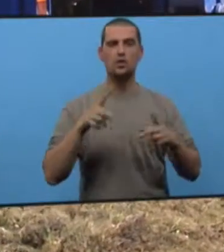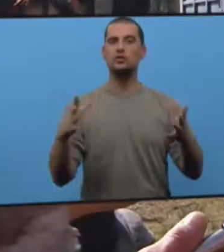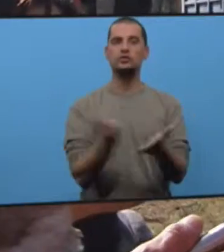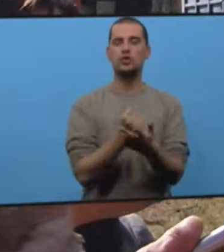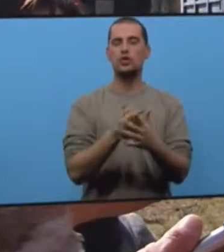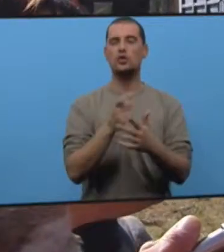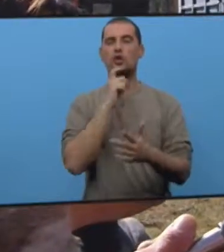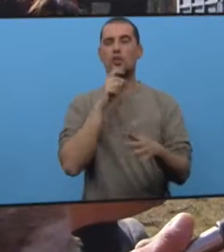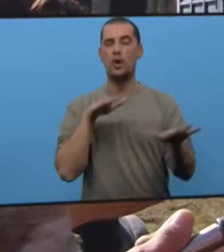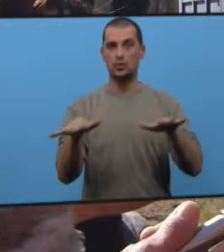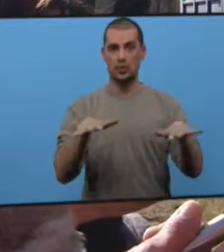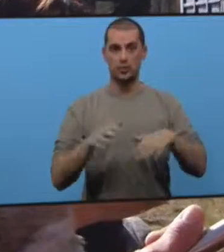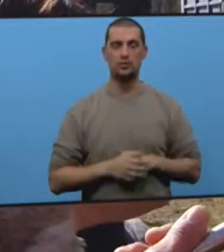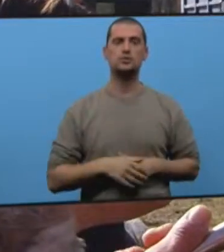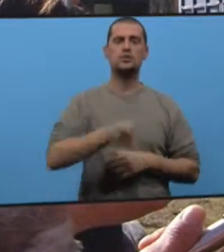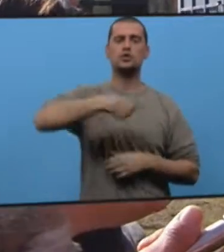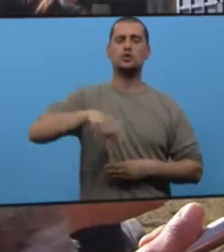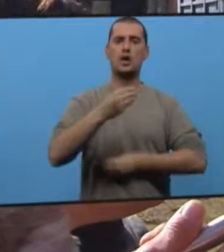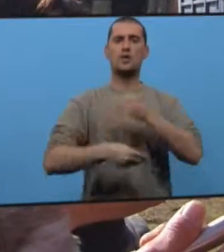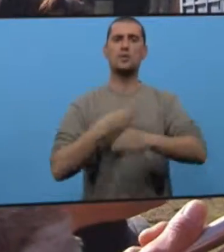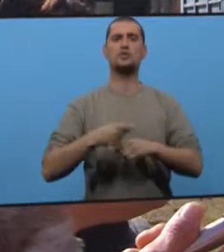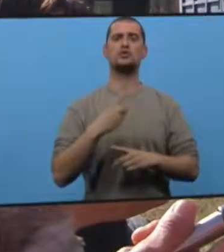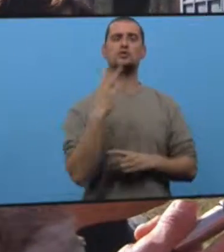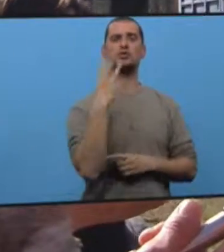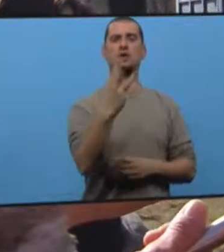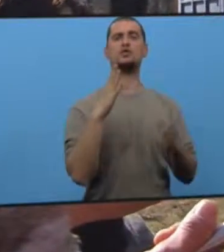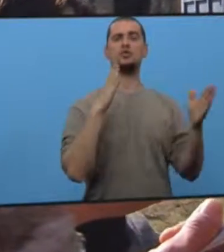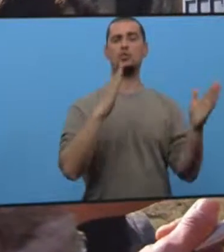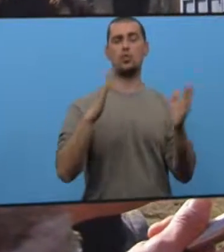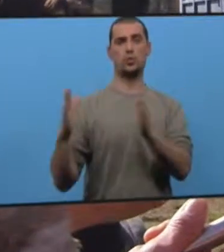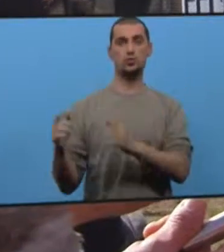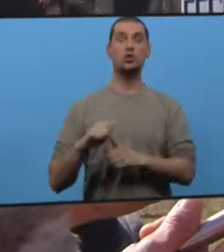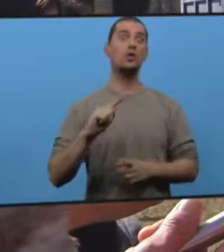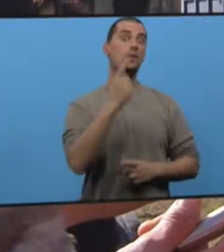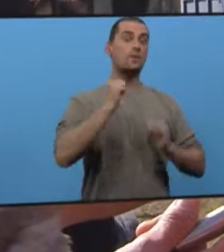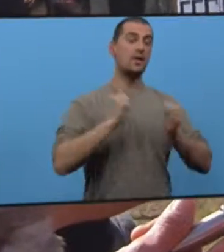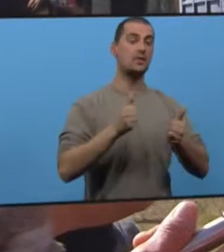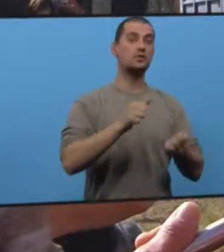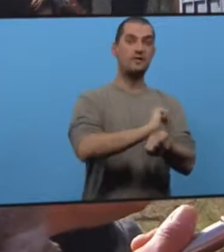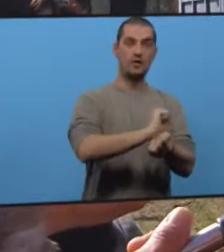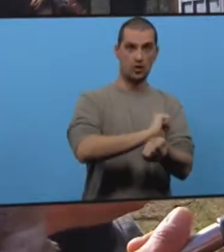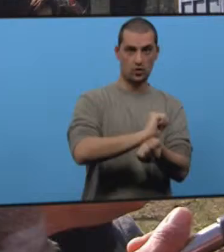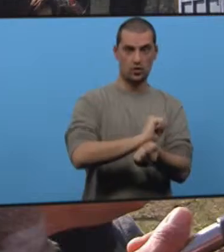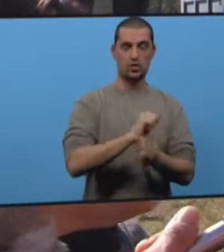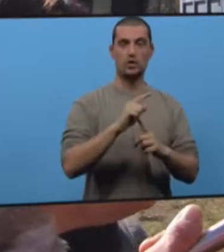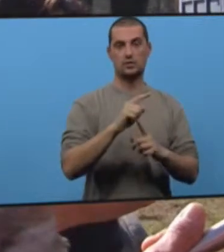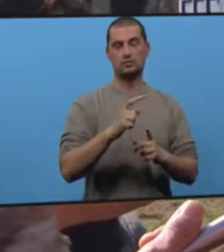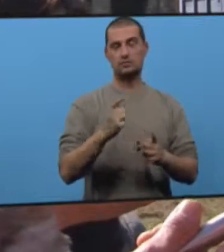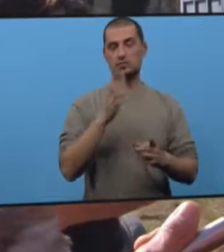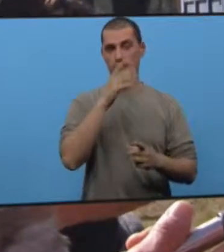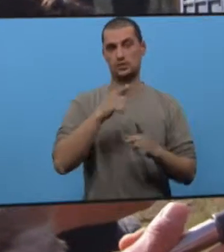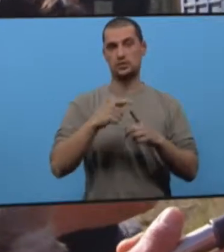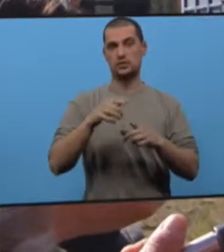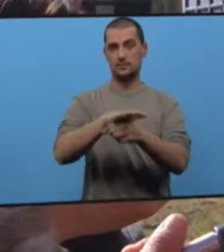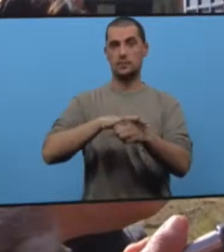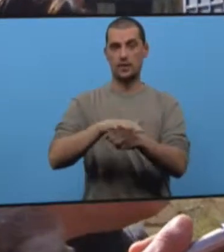actuacións. O faremos dividido en tres grandes grupos. Hoxe empezamos en Friol a través da actuación da red provincial máis extensa desta provincia,